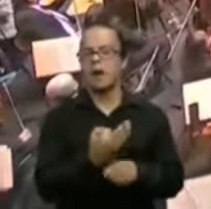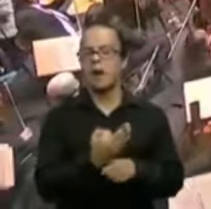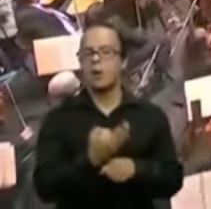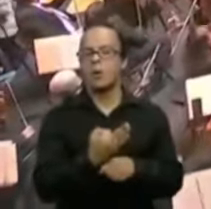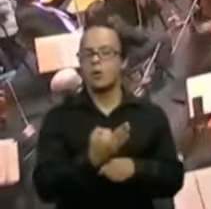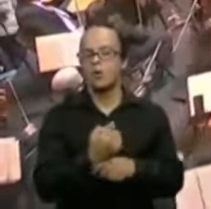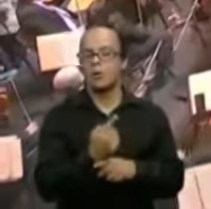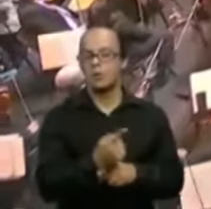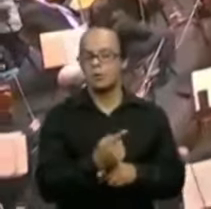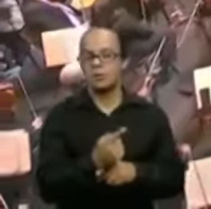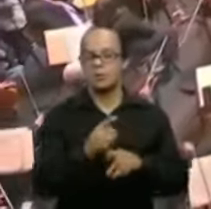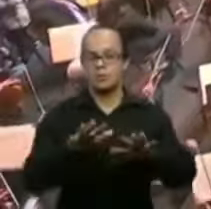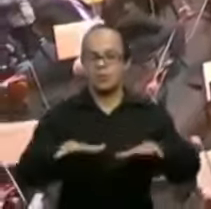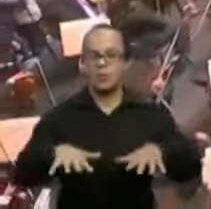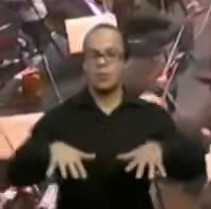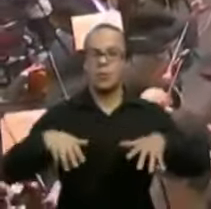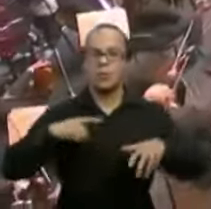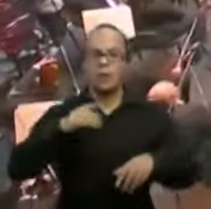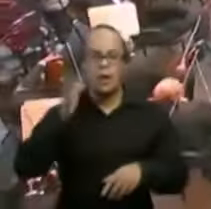justamente pues